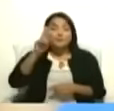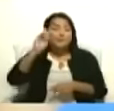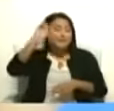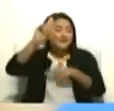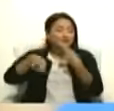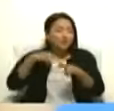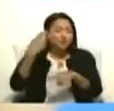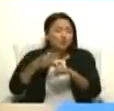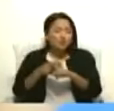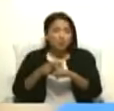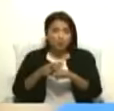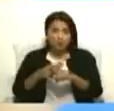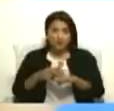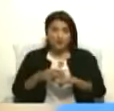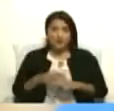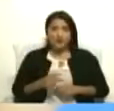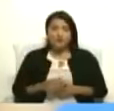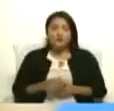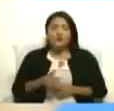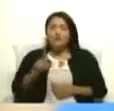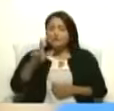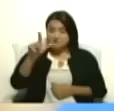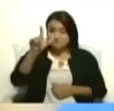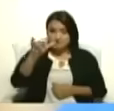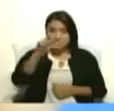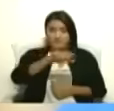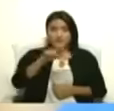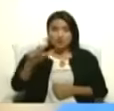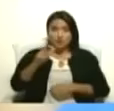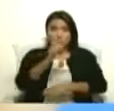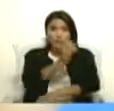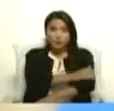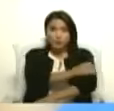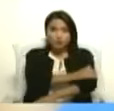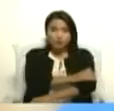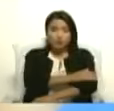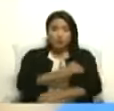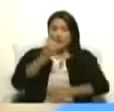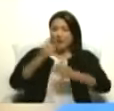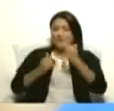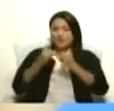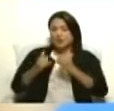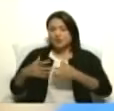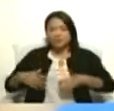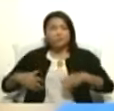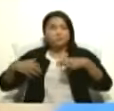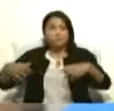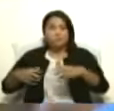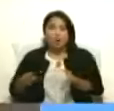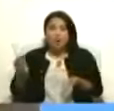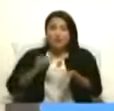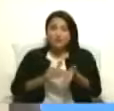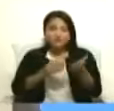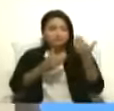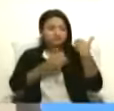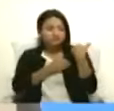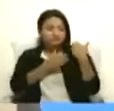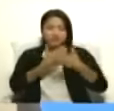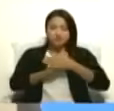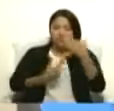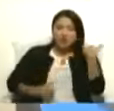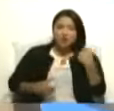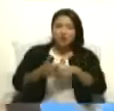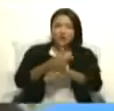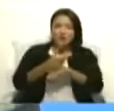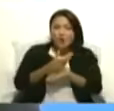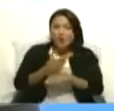antipatria antinacionales pueden volver a asumir posiciones de responsabilidad en este